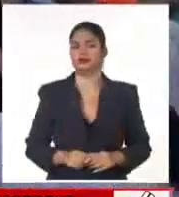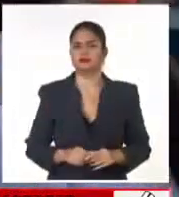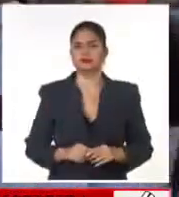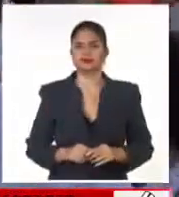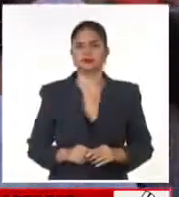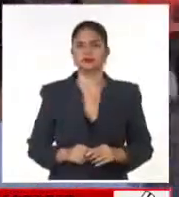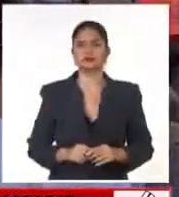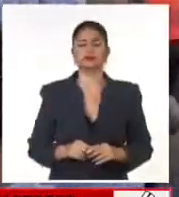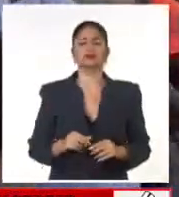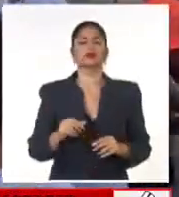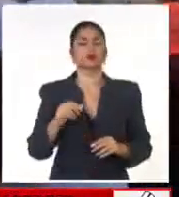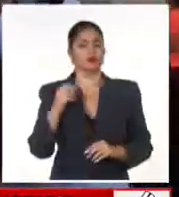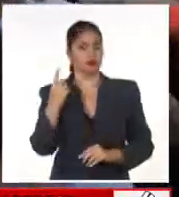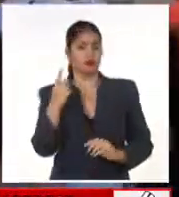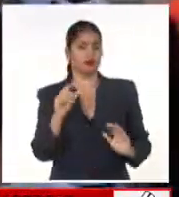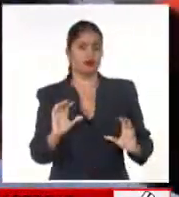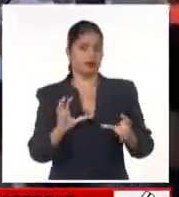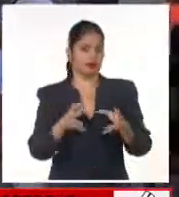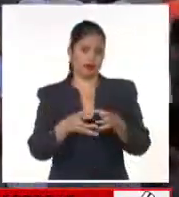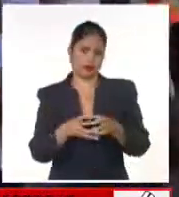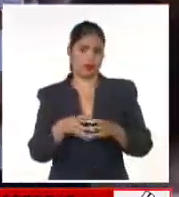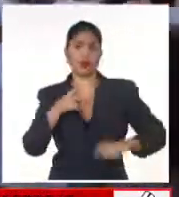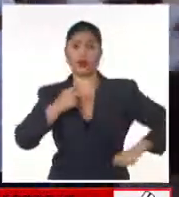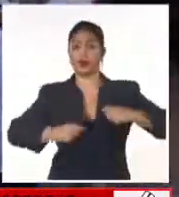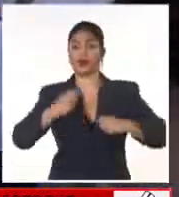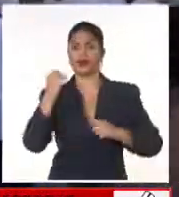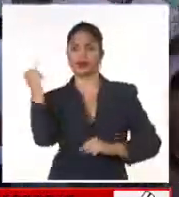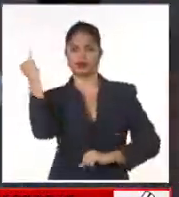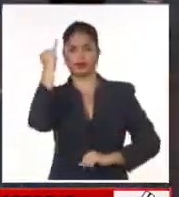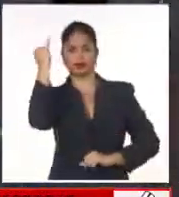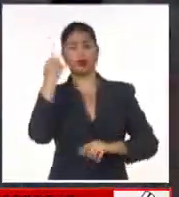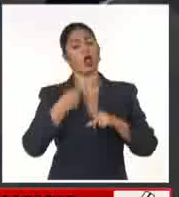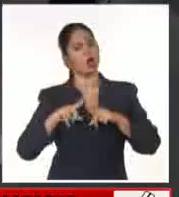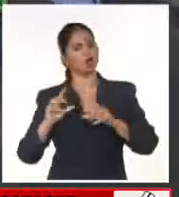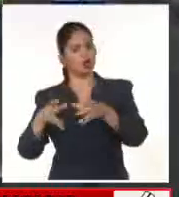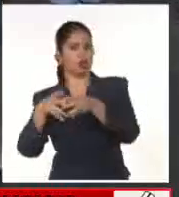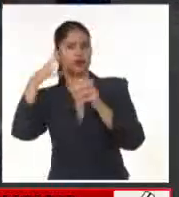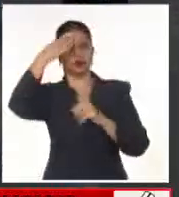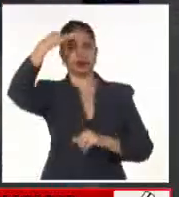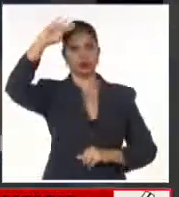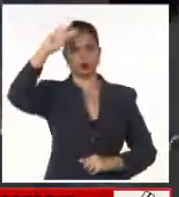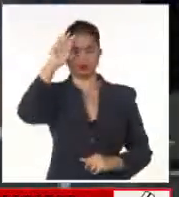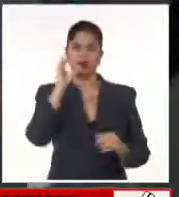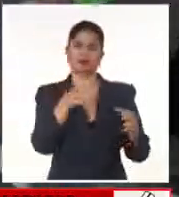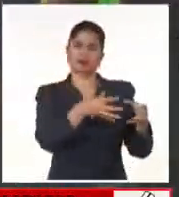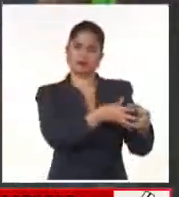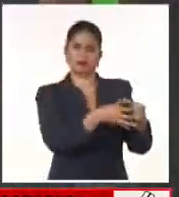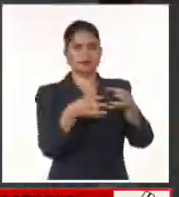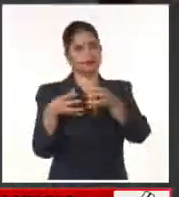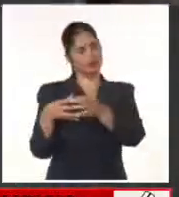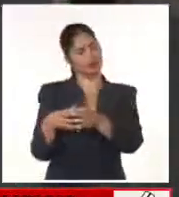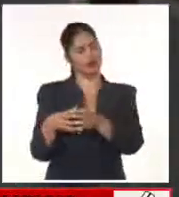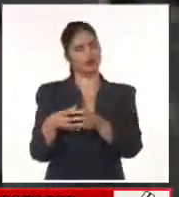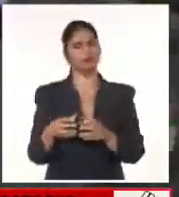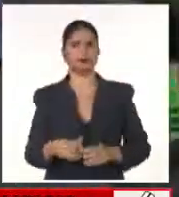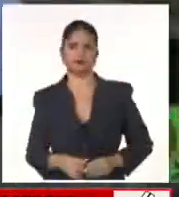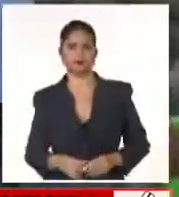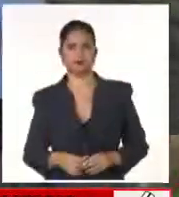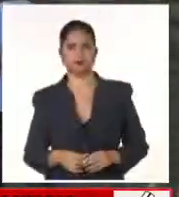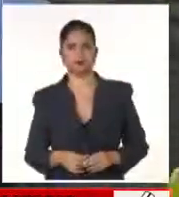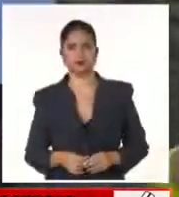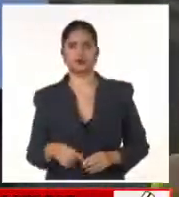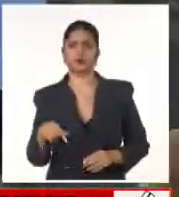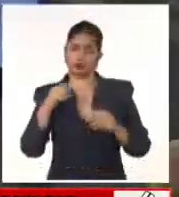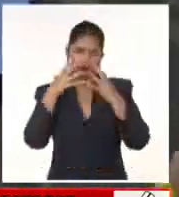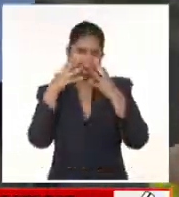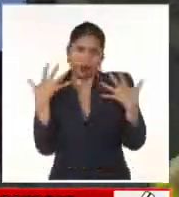sola plataforma, o sea, unidos los corredores internacionales y los corredores cubanos. Esto, por supuesto, desde el punto de vista logístico es sumamente